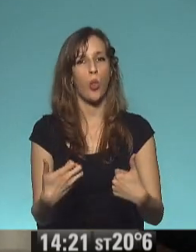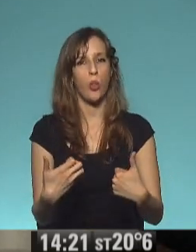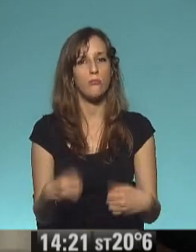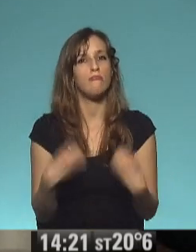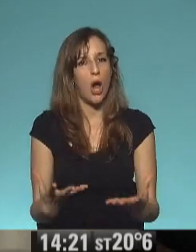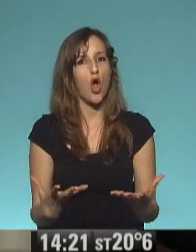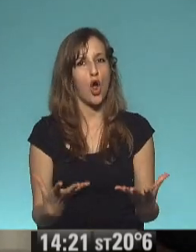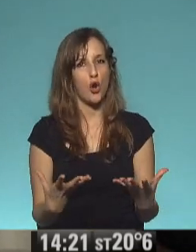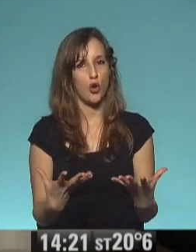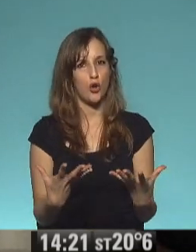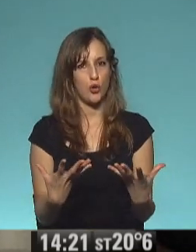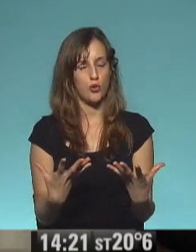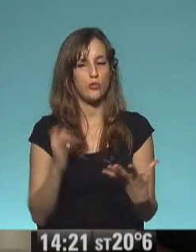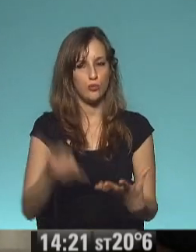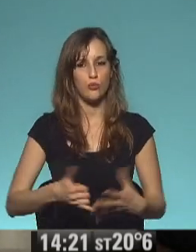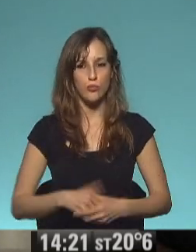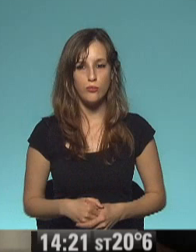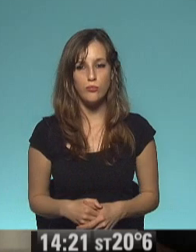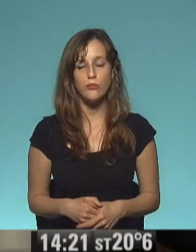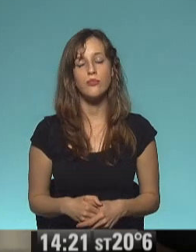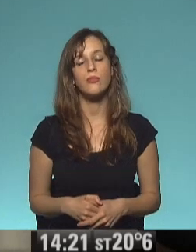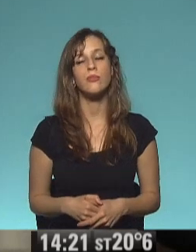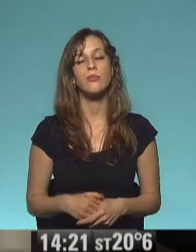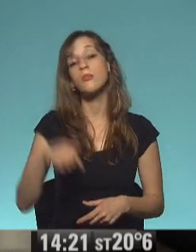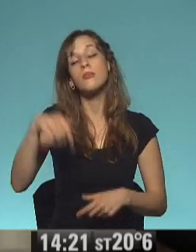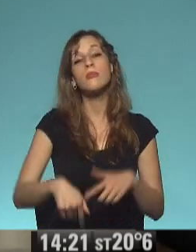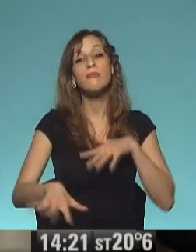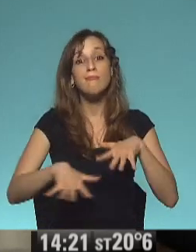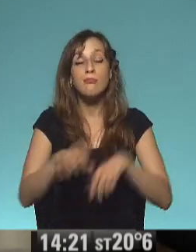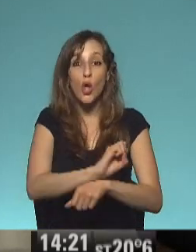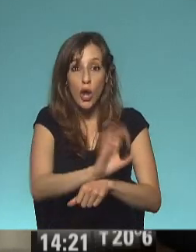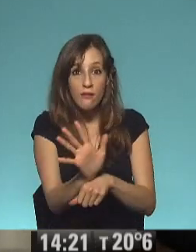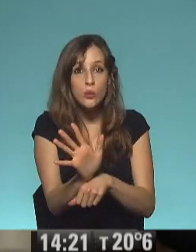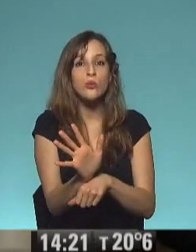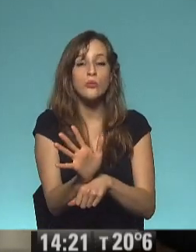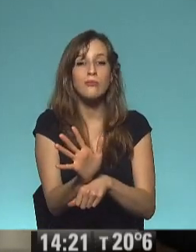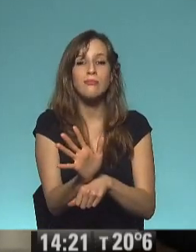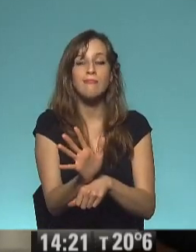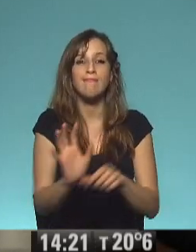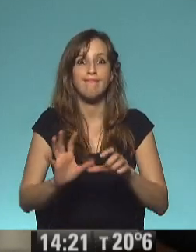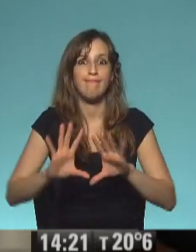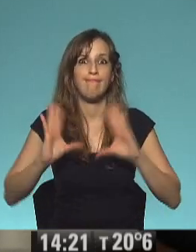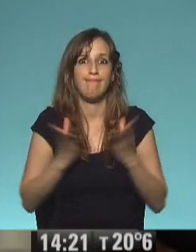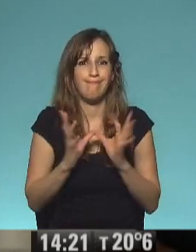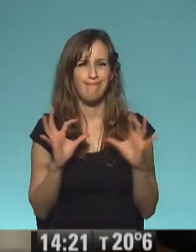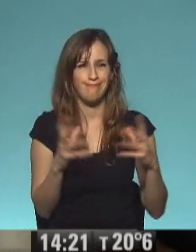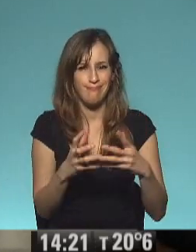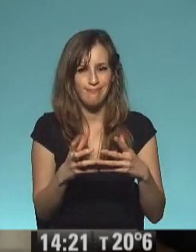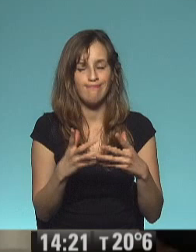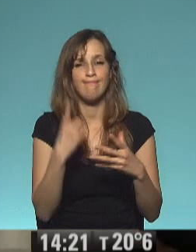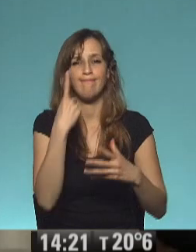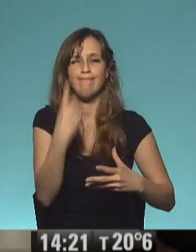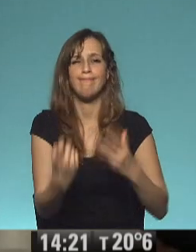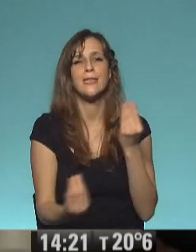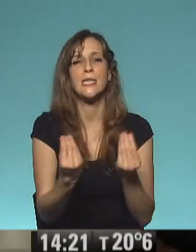una oportunidad, como yo siempre digo. La pandemia, lo que más dejó al descubierto es la desigualdad en la que vive